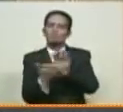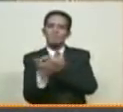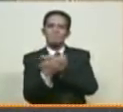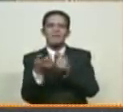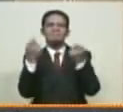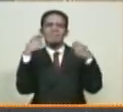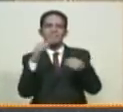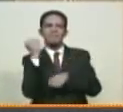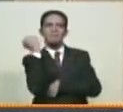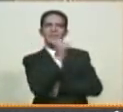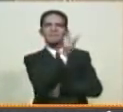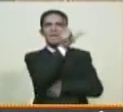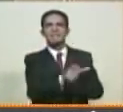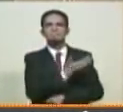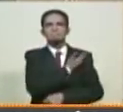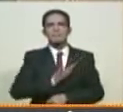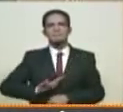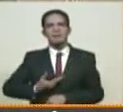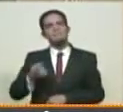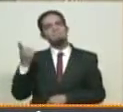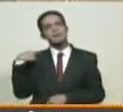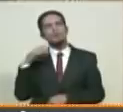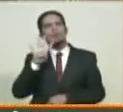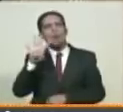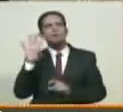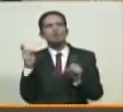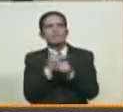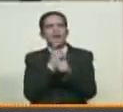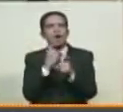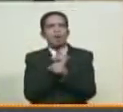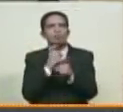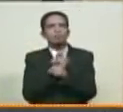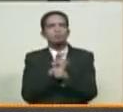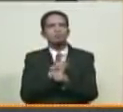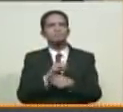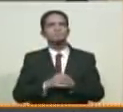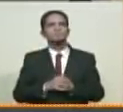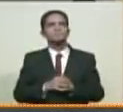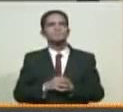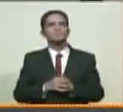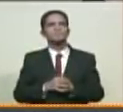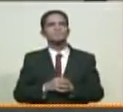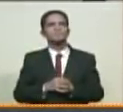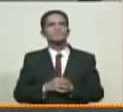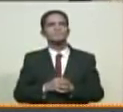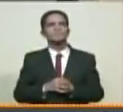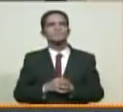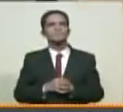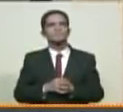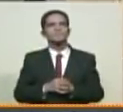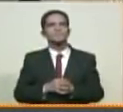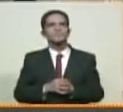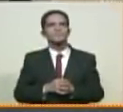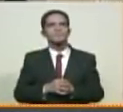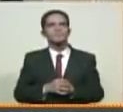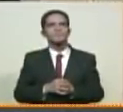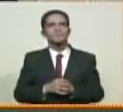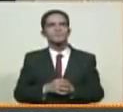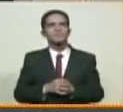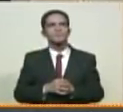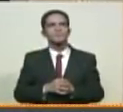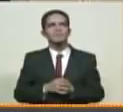Nicolás Maduro, el pasado 4 de agosto, y como era ya de esperarse, ¿no?, que se pronunciaran respecto a estas nuevas pruebas que usted